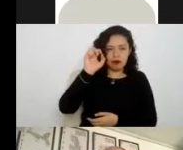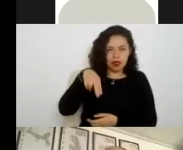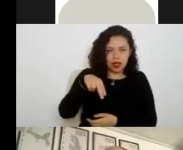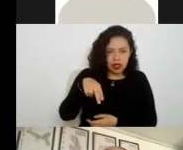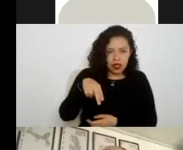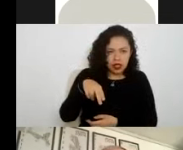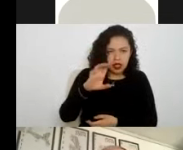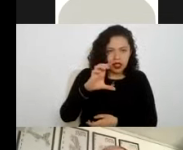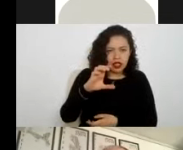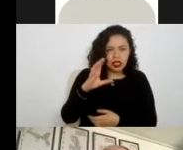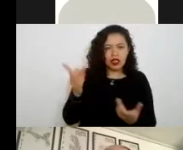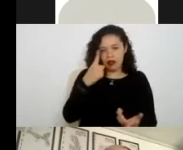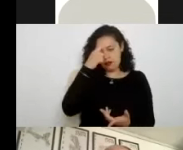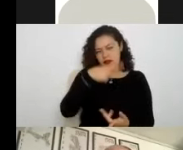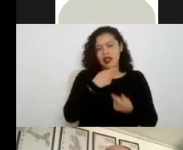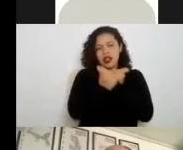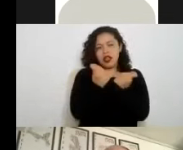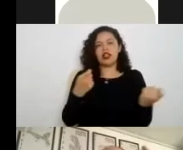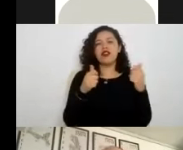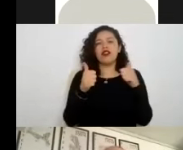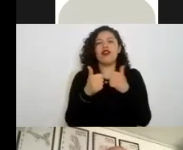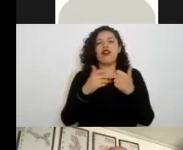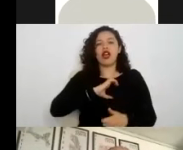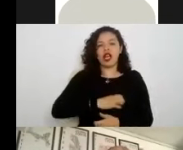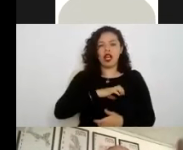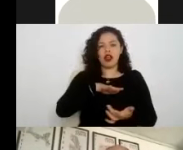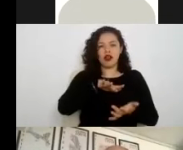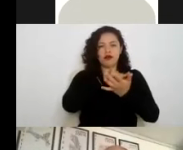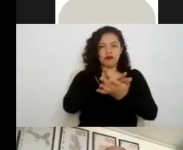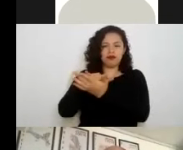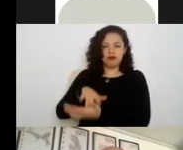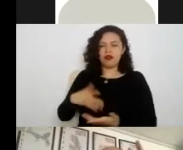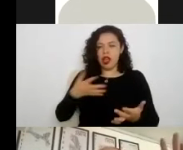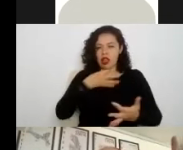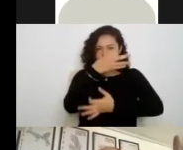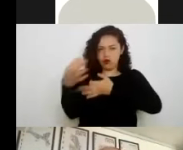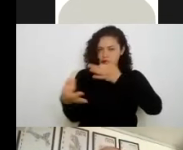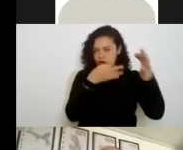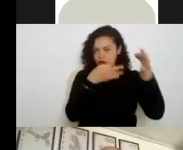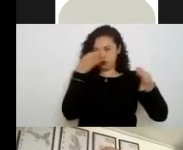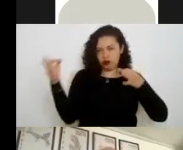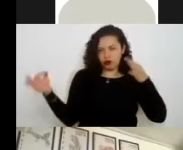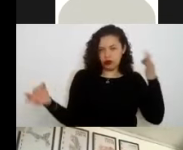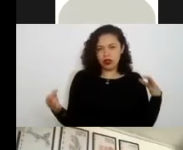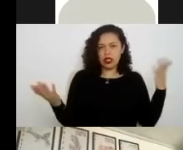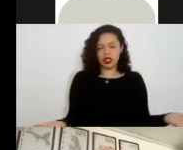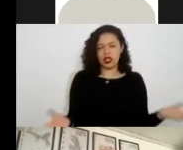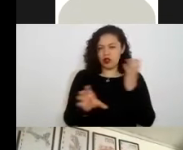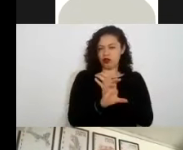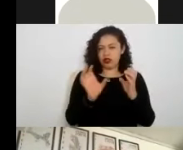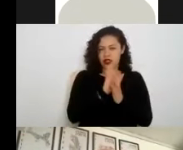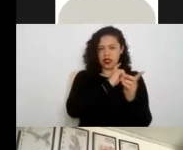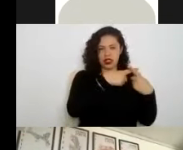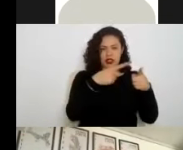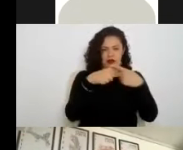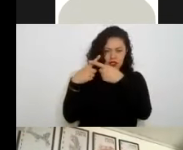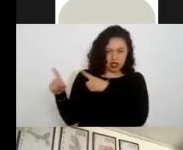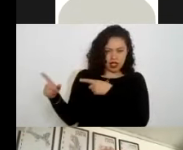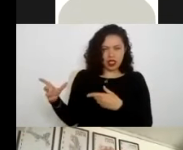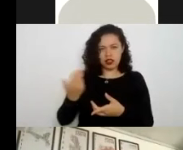apoyamos pues, a muchos niños con cáncer en ese sentido. Hicimos una campaña pues, con diferentes cosas. Llevamos a los niños